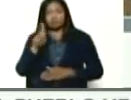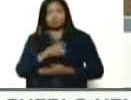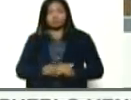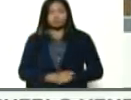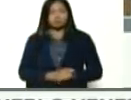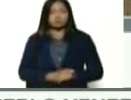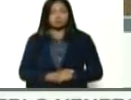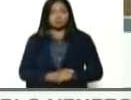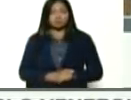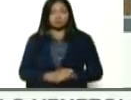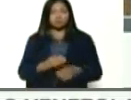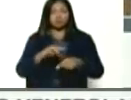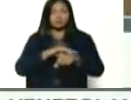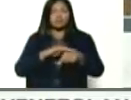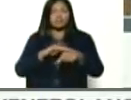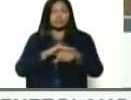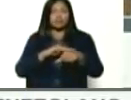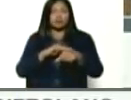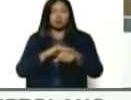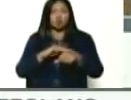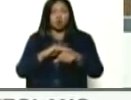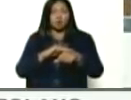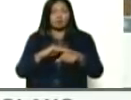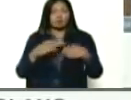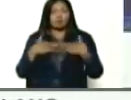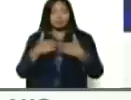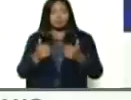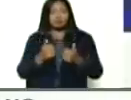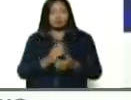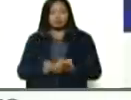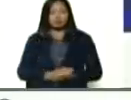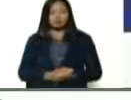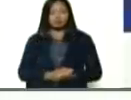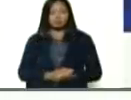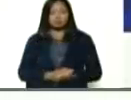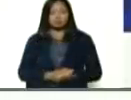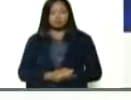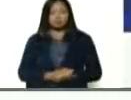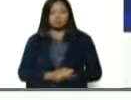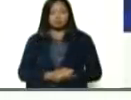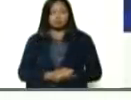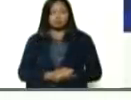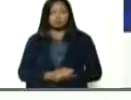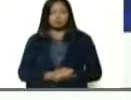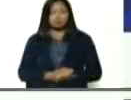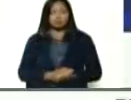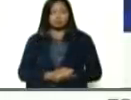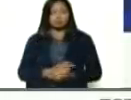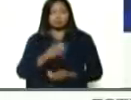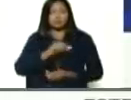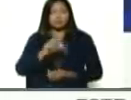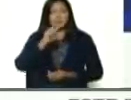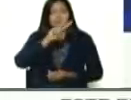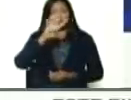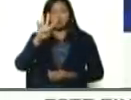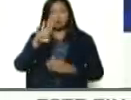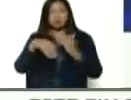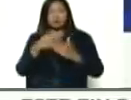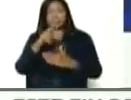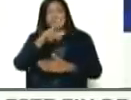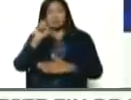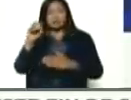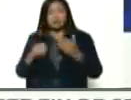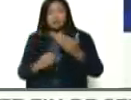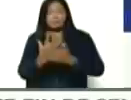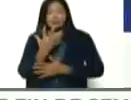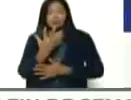ministerio del poder popular para la salud durante la semana del 24 al 30 de